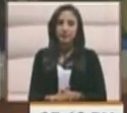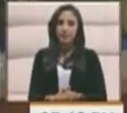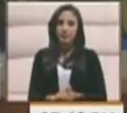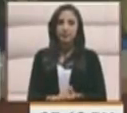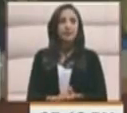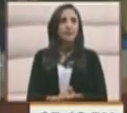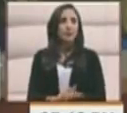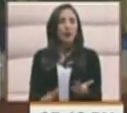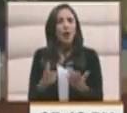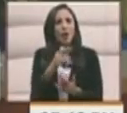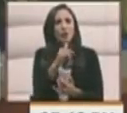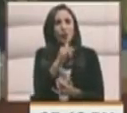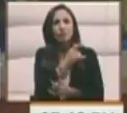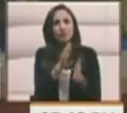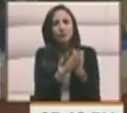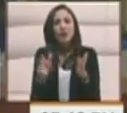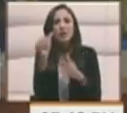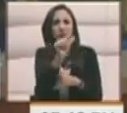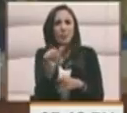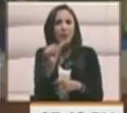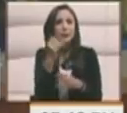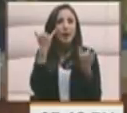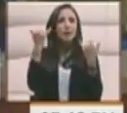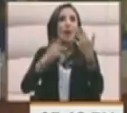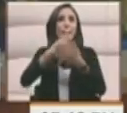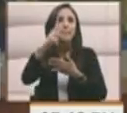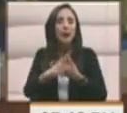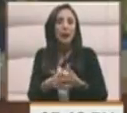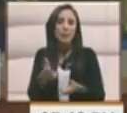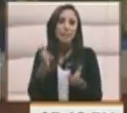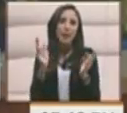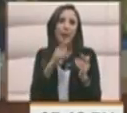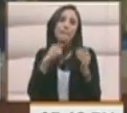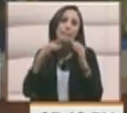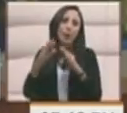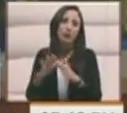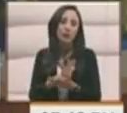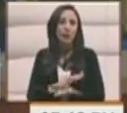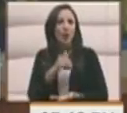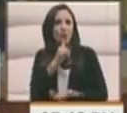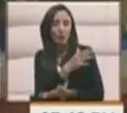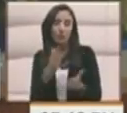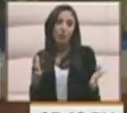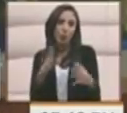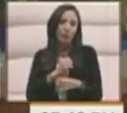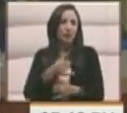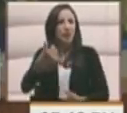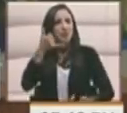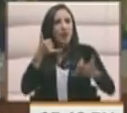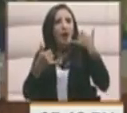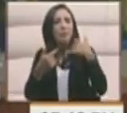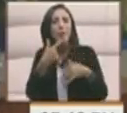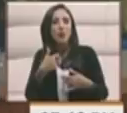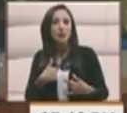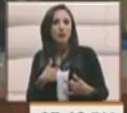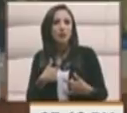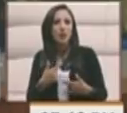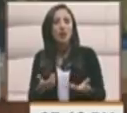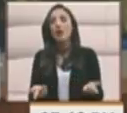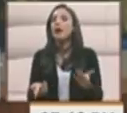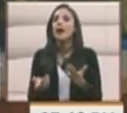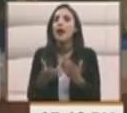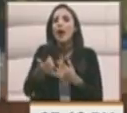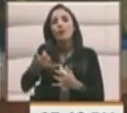Yo me enteré del plan durante la semana. Mis fuentes, que generalmente son confiables, me llamaron, me conminaron a